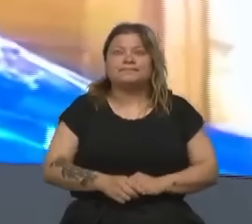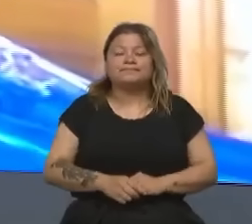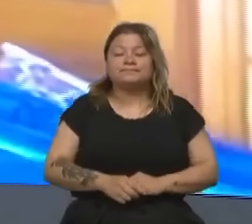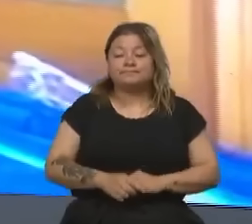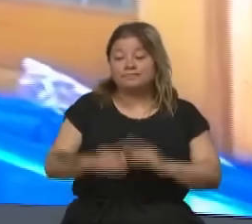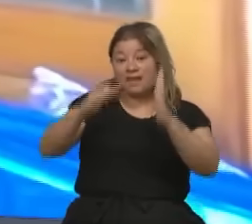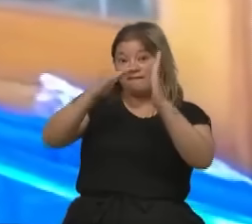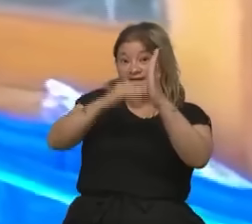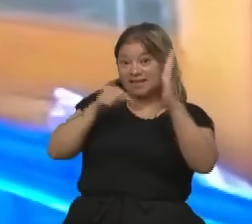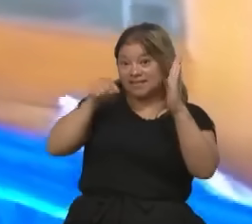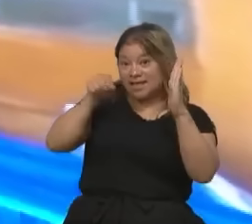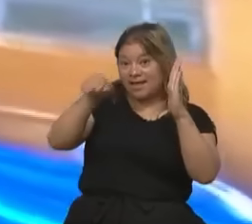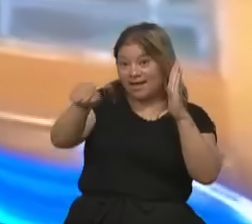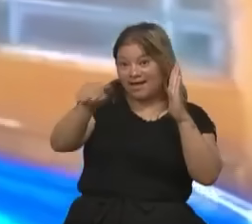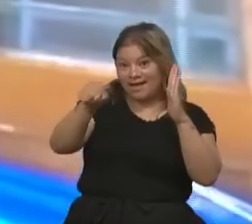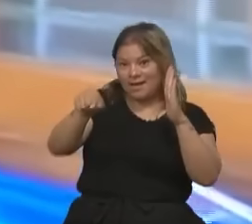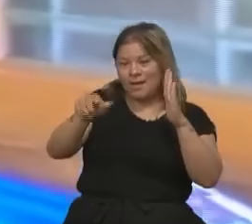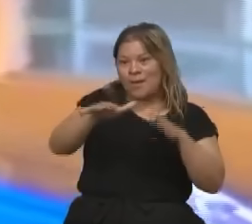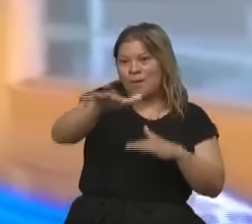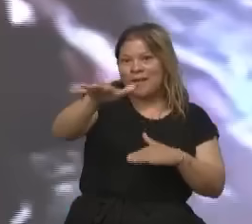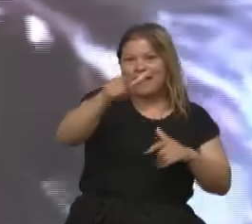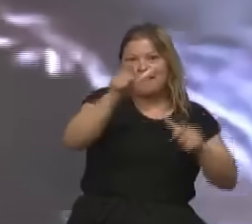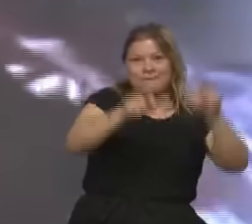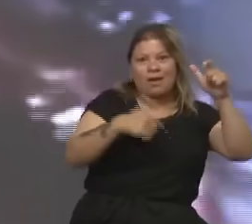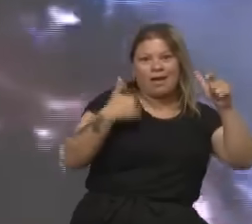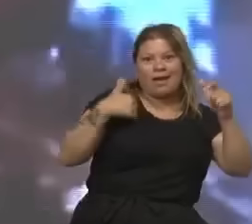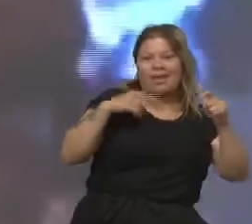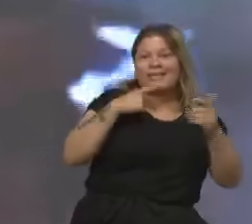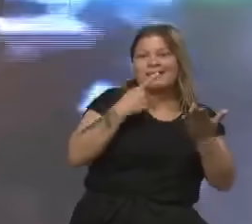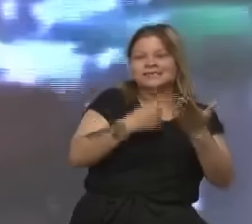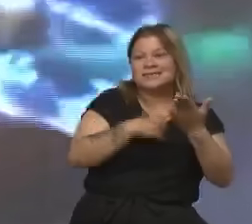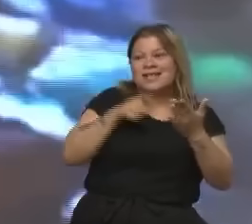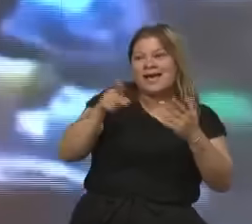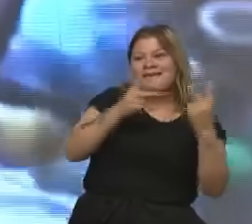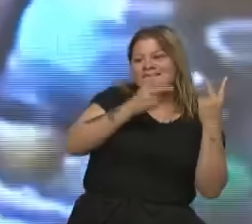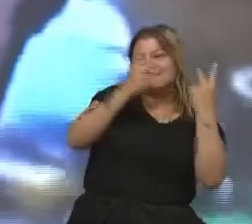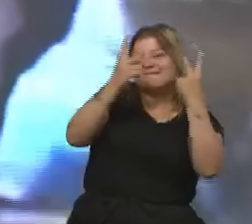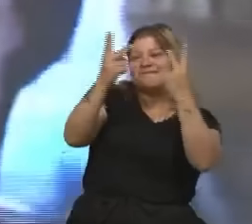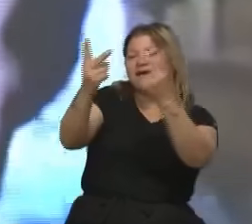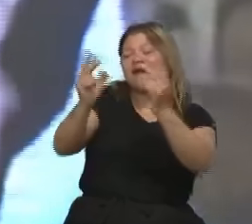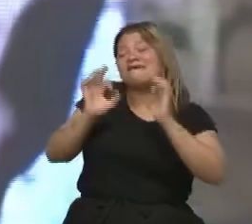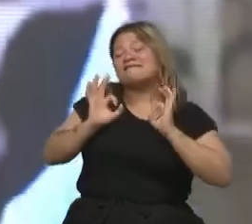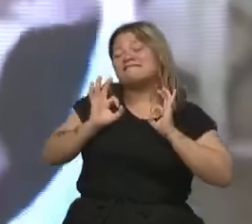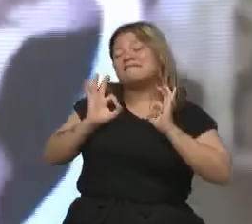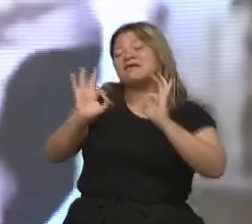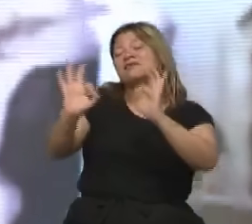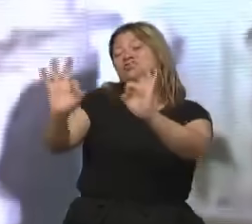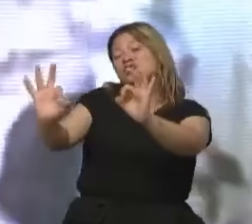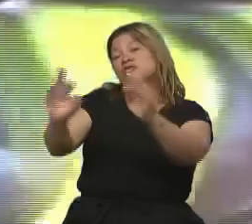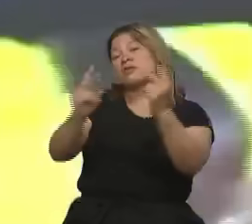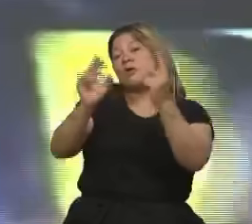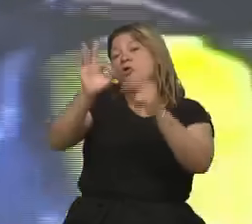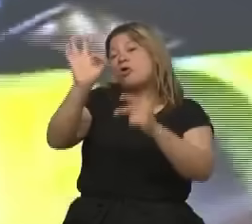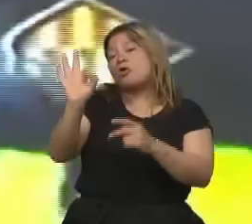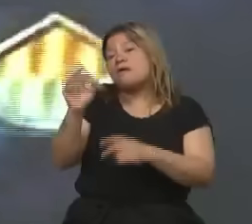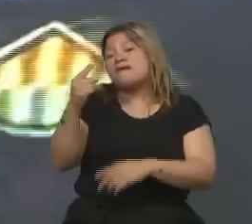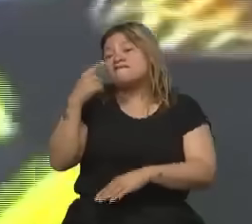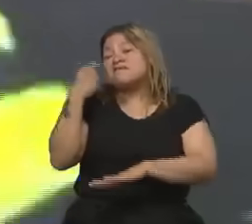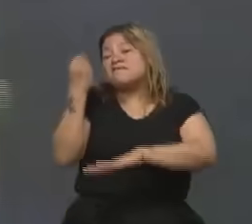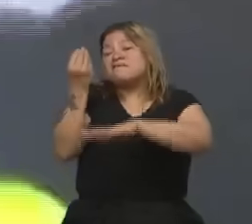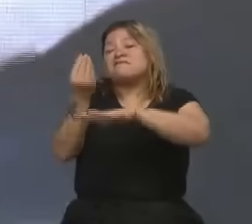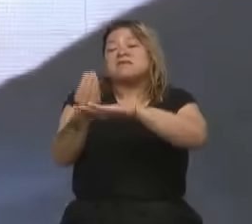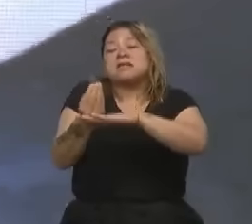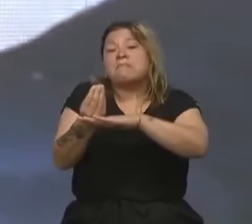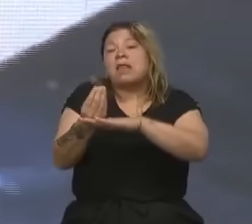Valencia es uno de los destinos preferidos por los argentinos que deciden vacacionar en ese lugar o tal vez instalarse para buscar una